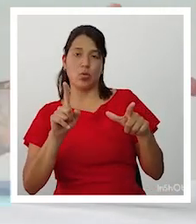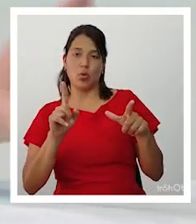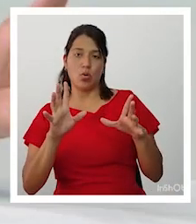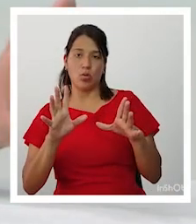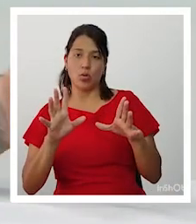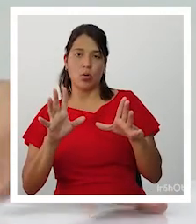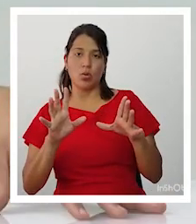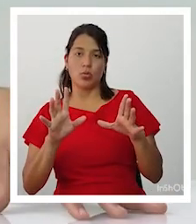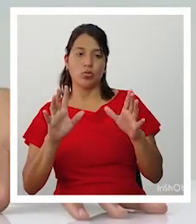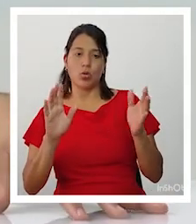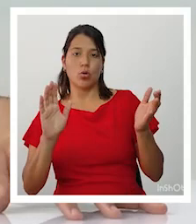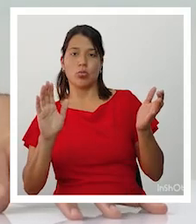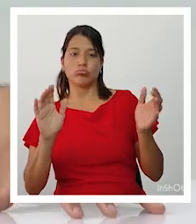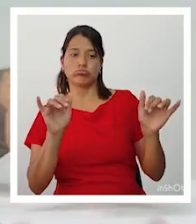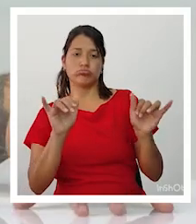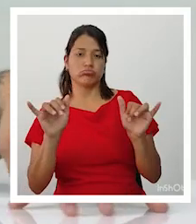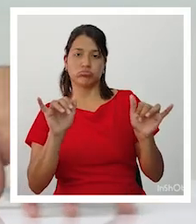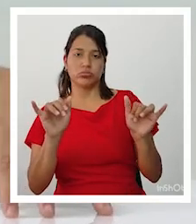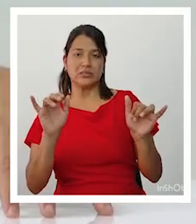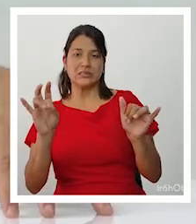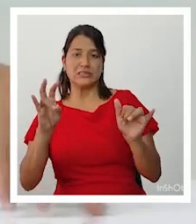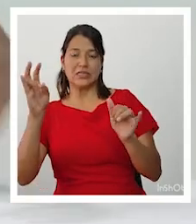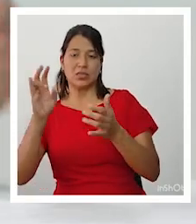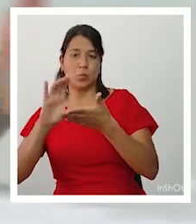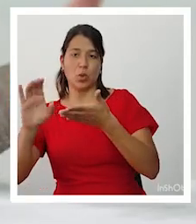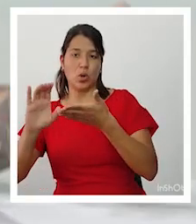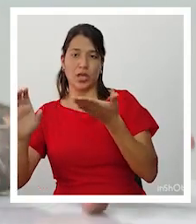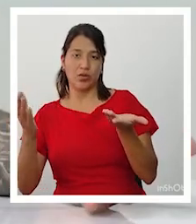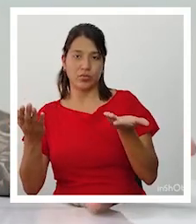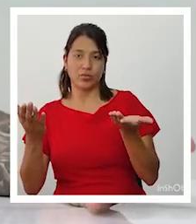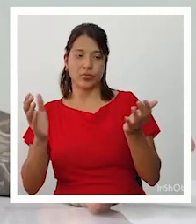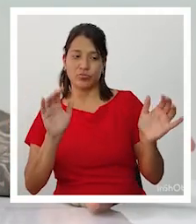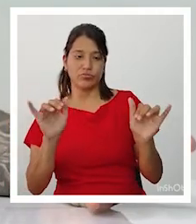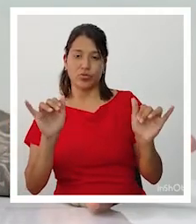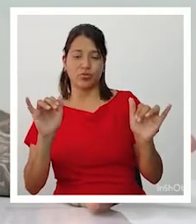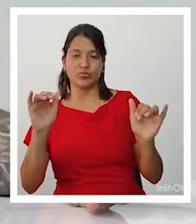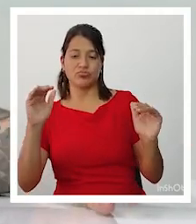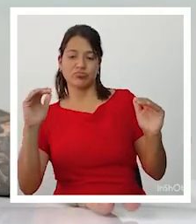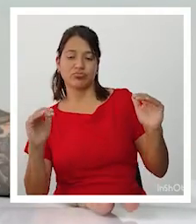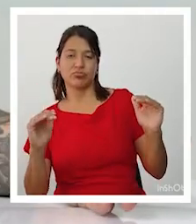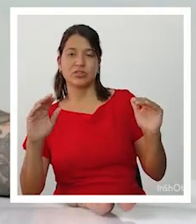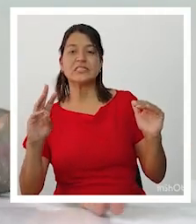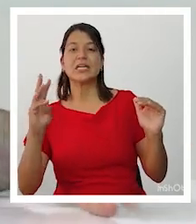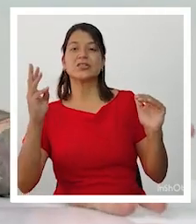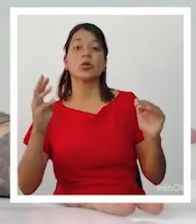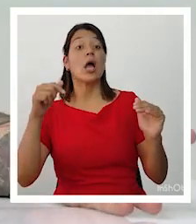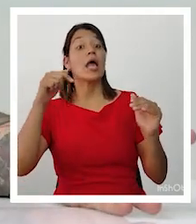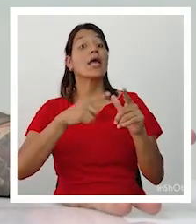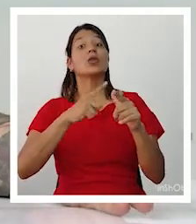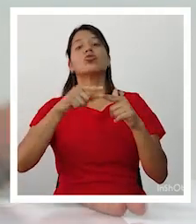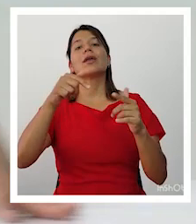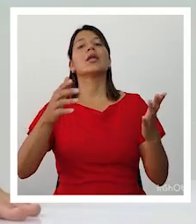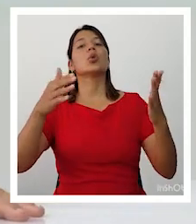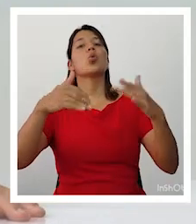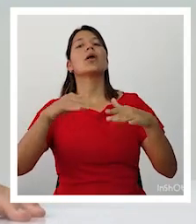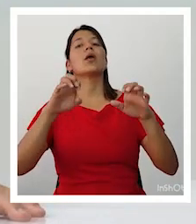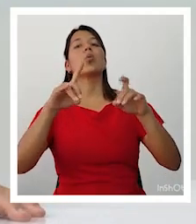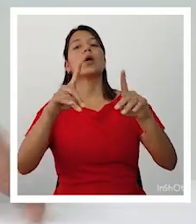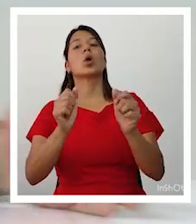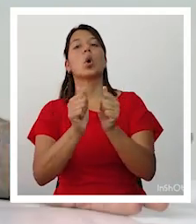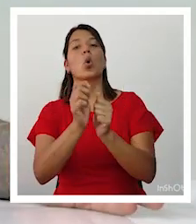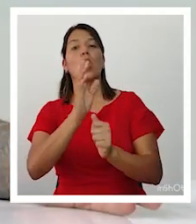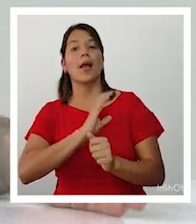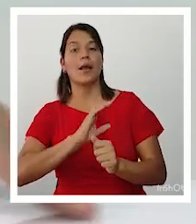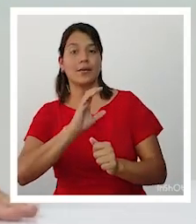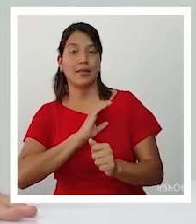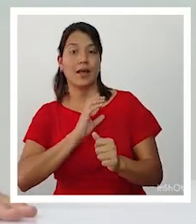año de colegio, como bien lo está comentando Tavo. Entonces, aquí es donde no tenemos una educación de calidad personalizada. ¿Y qué es